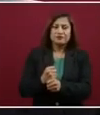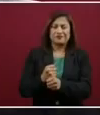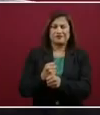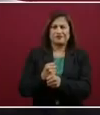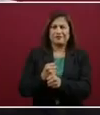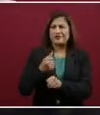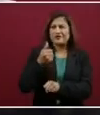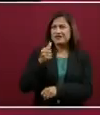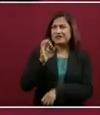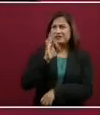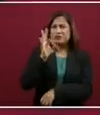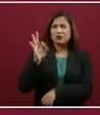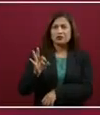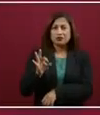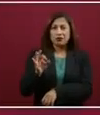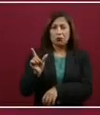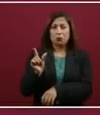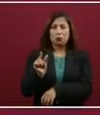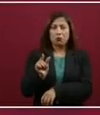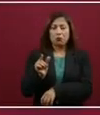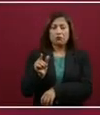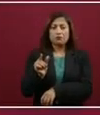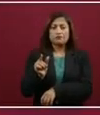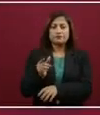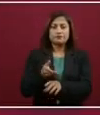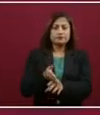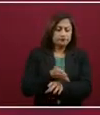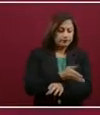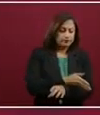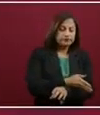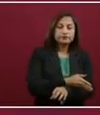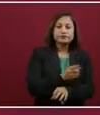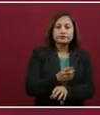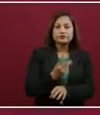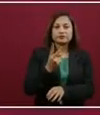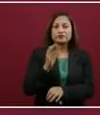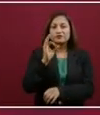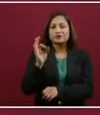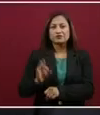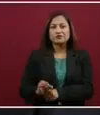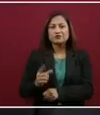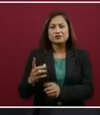6%. Y en el periodo neoliberal, 2%.